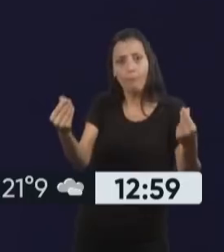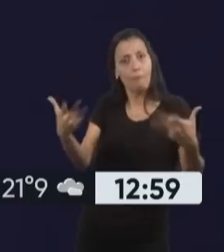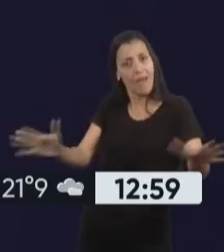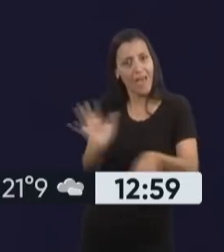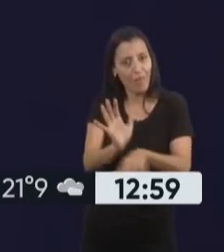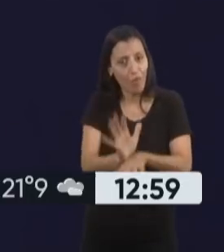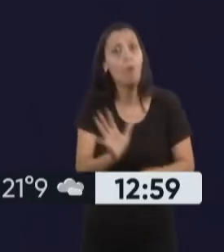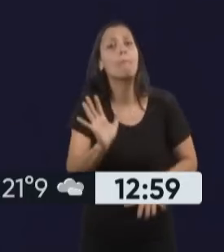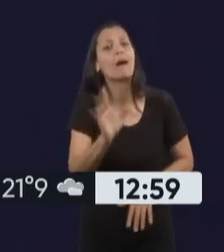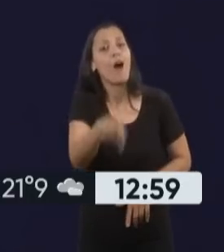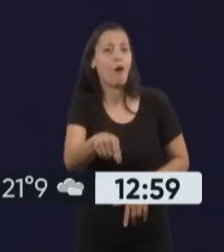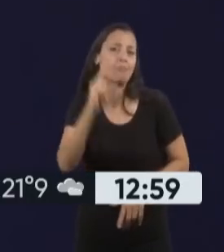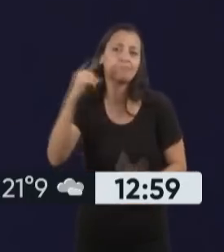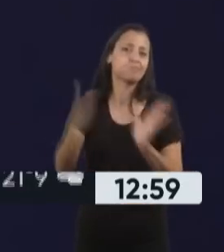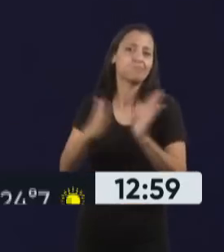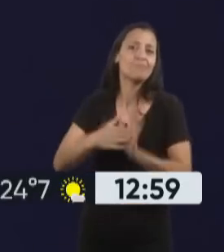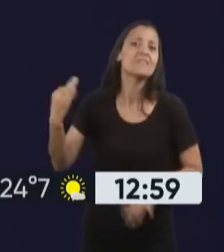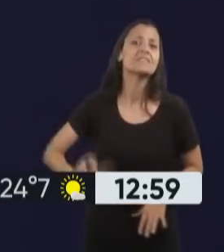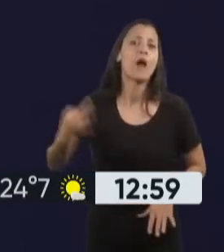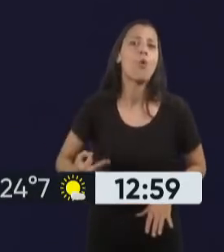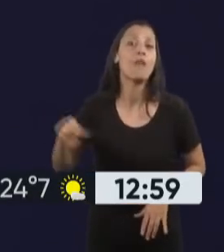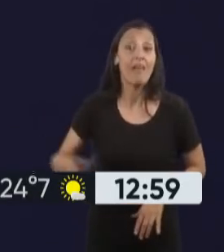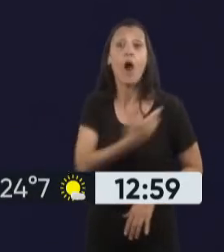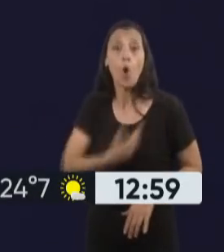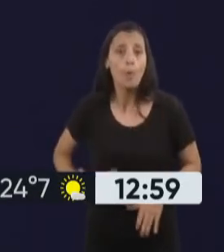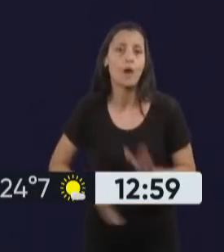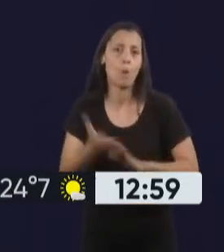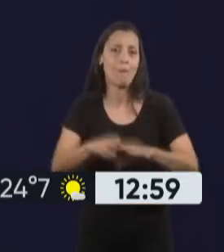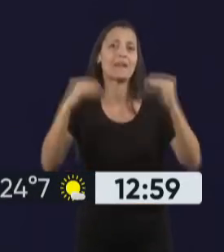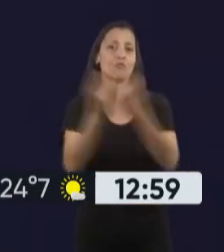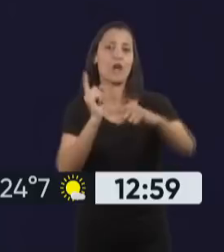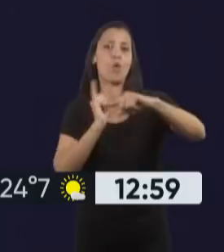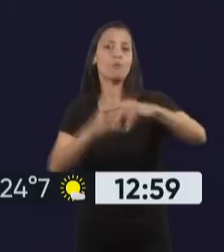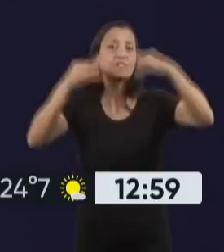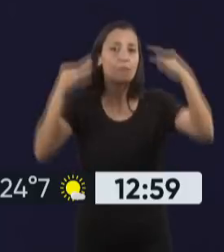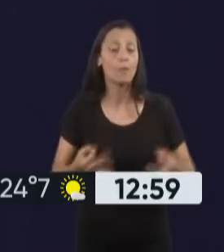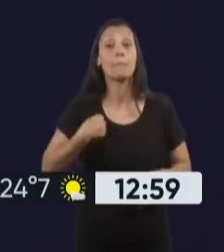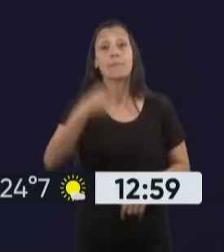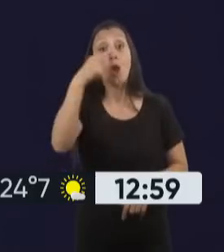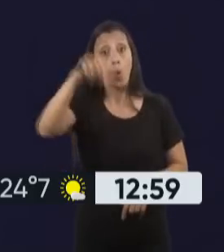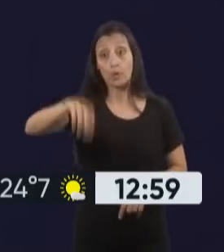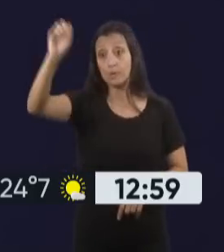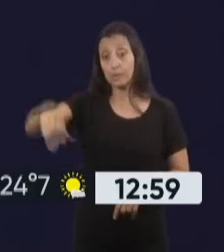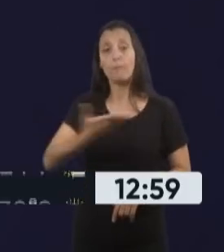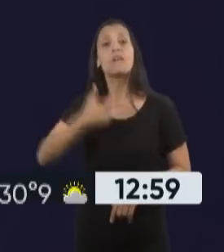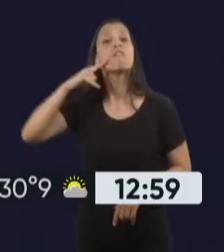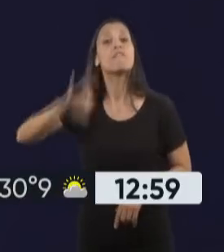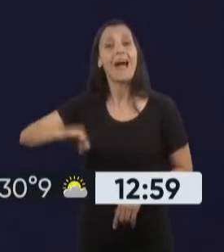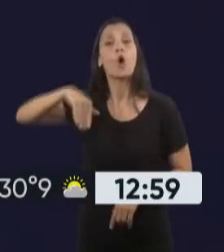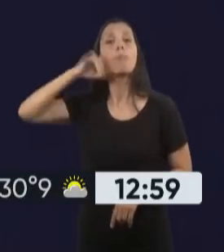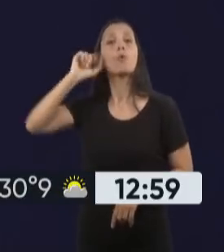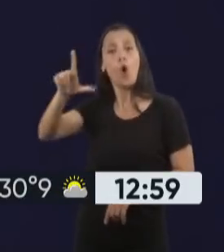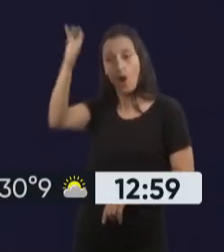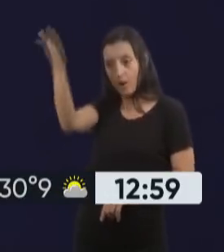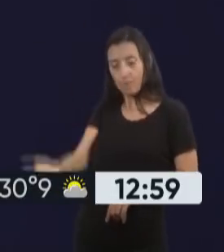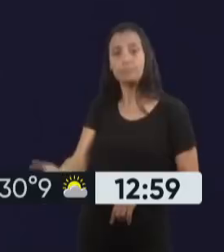tienen la seguridad de que efectivamente esto va a salir bien. Por último, hoy nos acompaña Franco Antúnez Pujol,